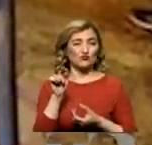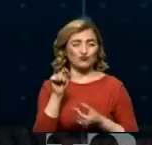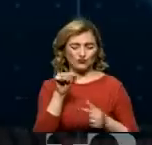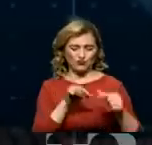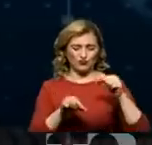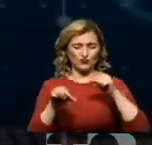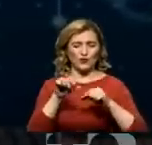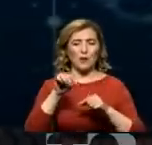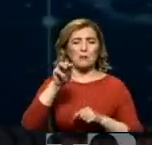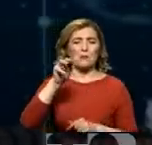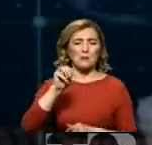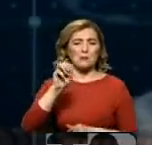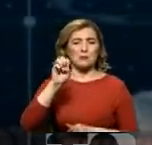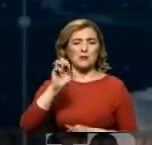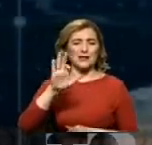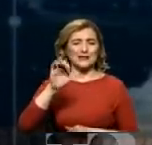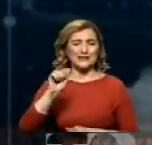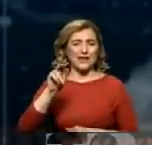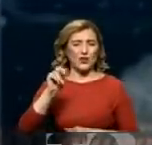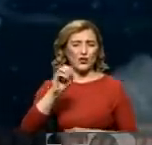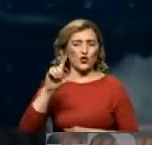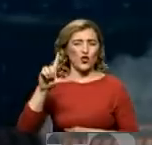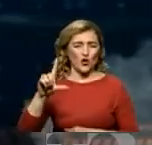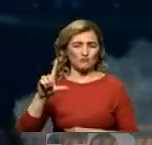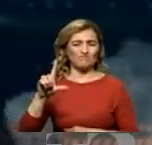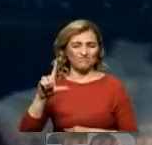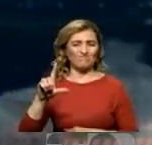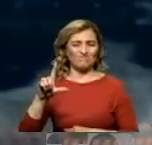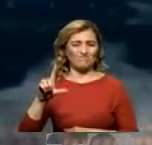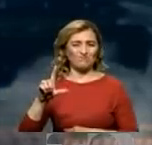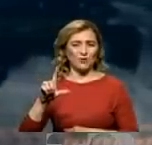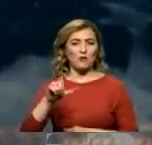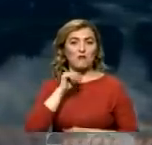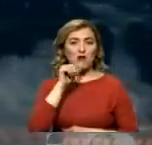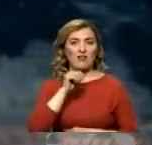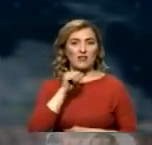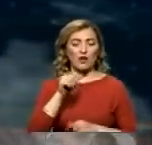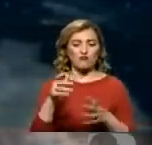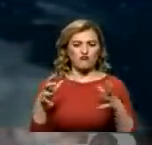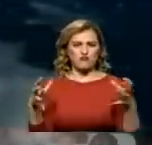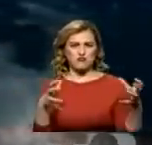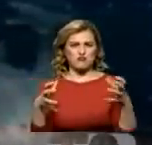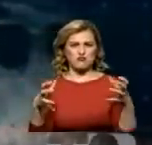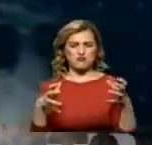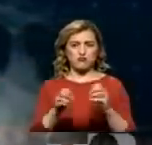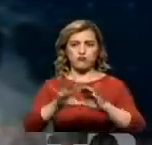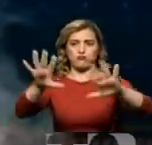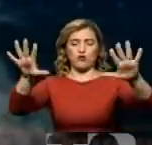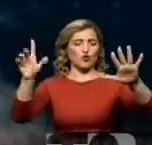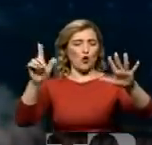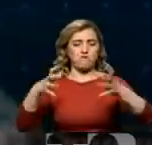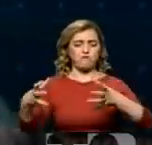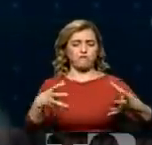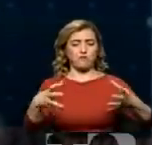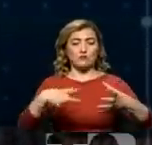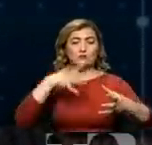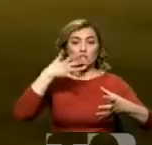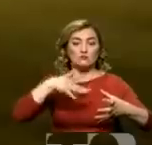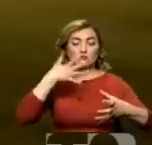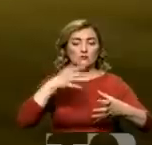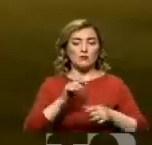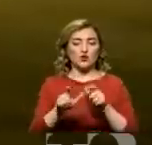gas metanol, que habría originado el suceso por falta de ventilación. 8 personas fueron atendidas en el